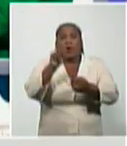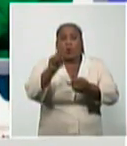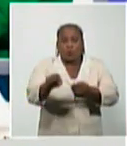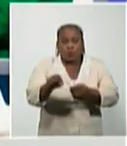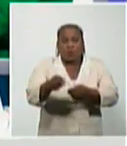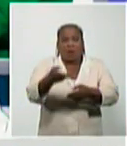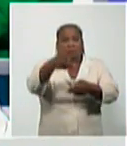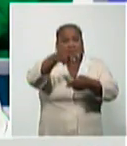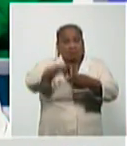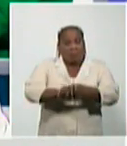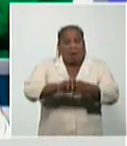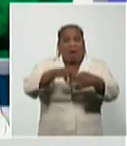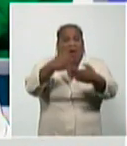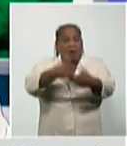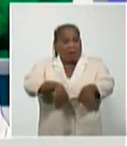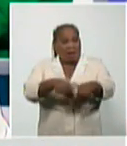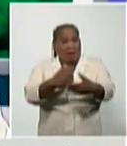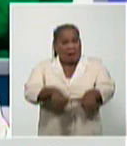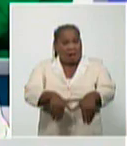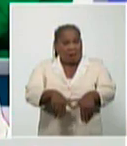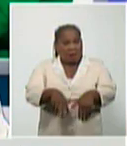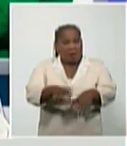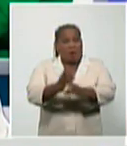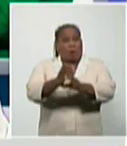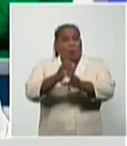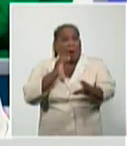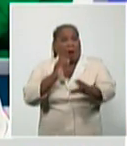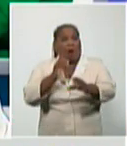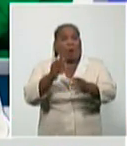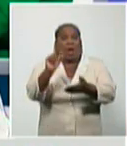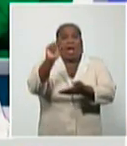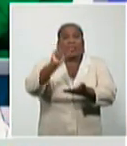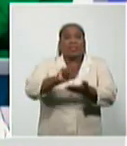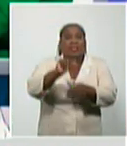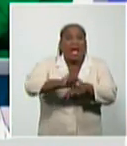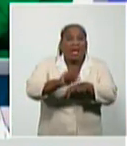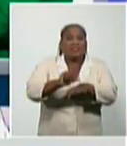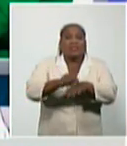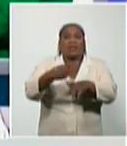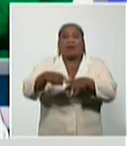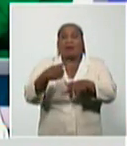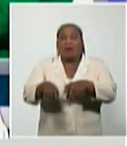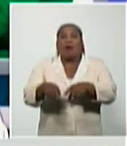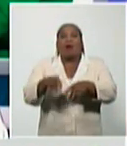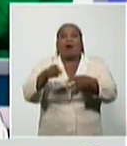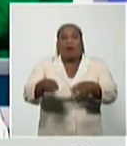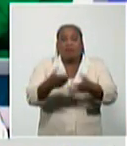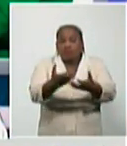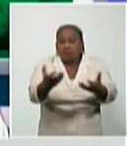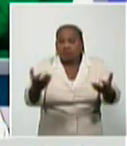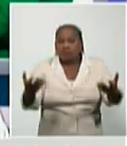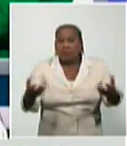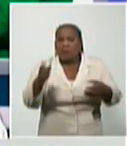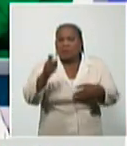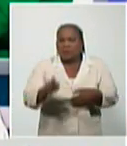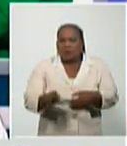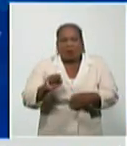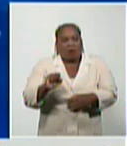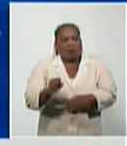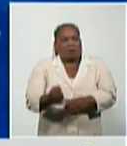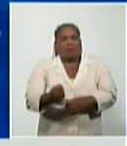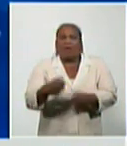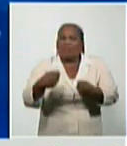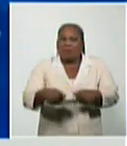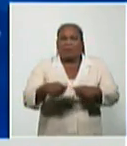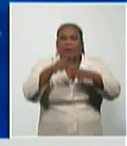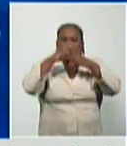transporte público, usted vaya a un lugar donde hay más personas, no sea necesario utilizar el nasobuco. La